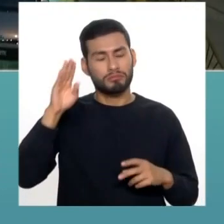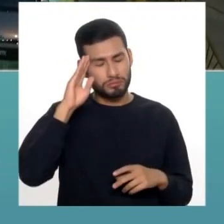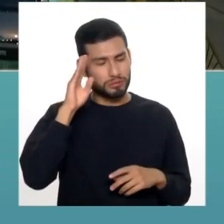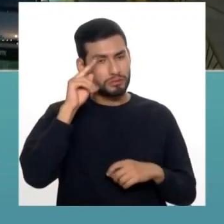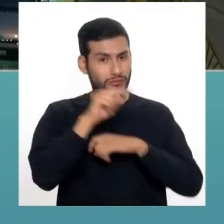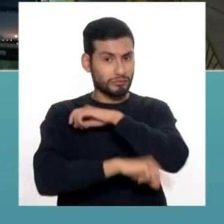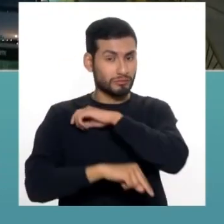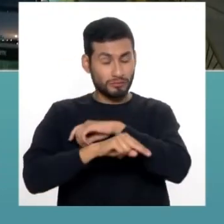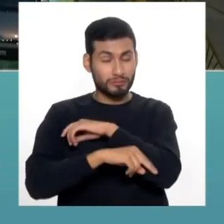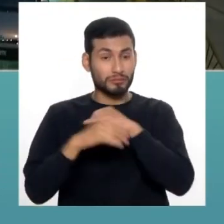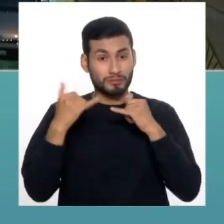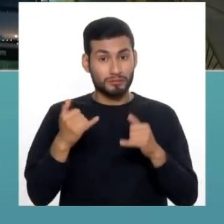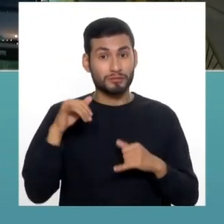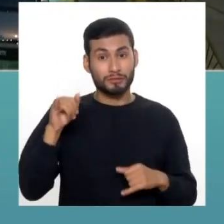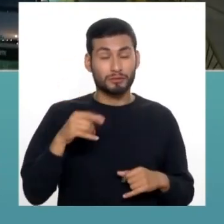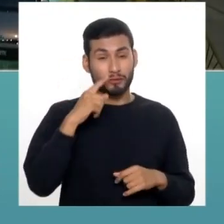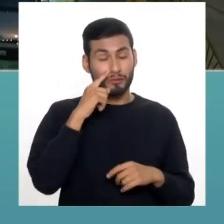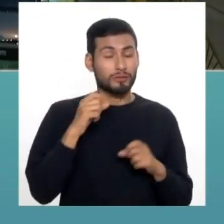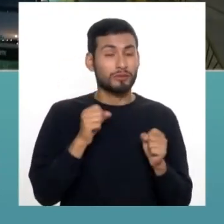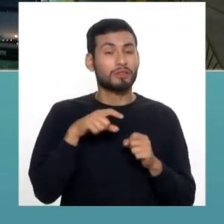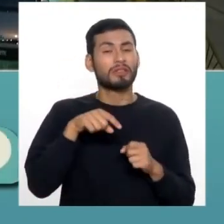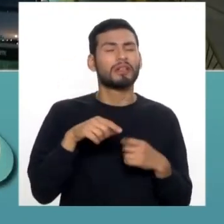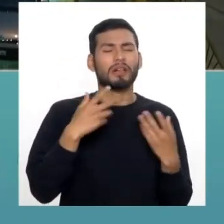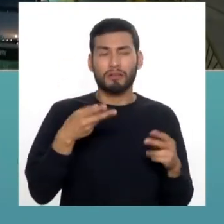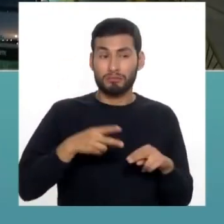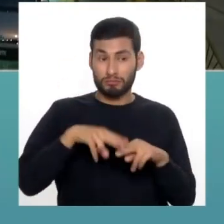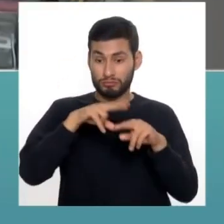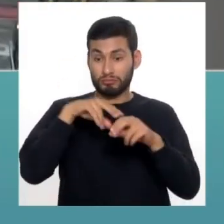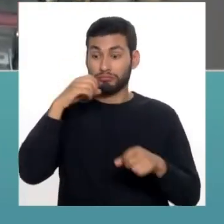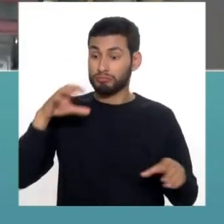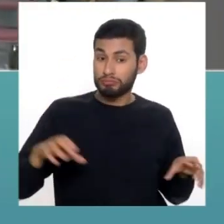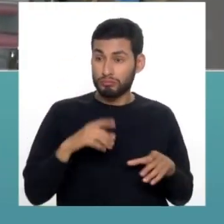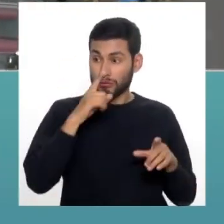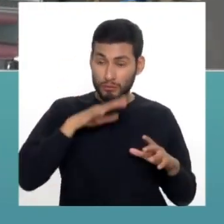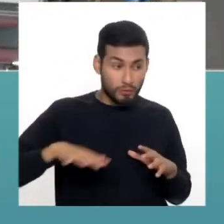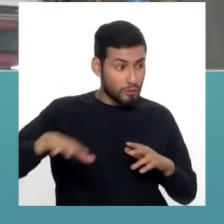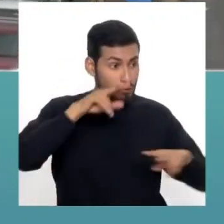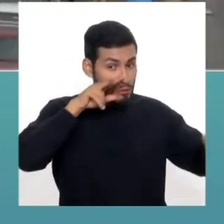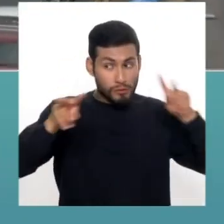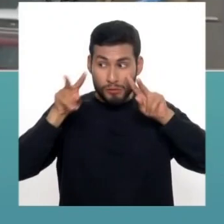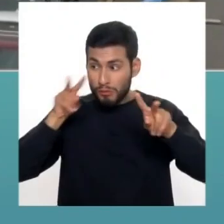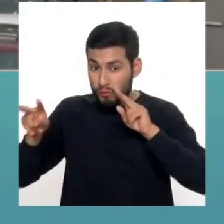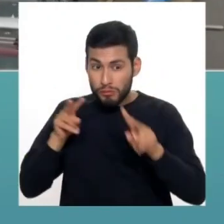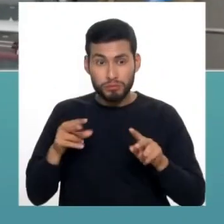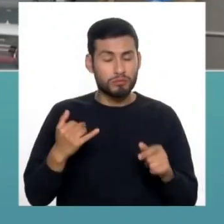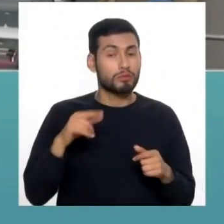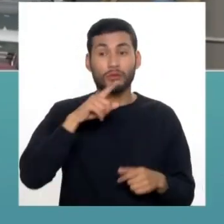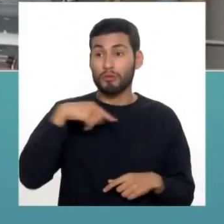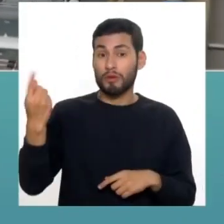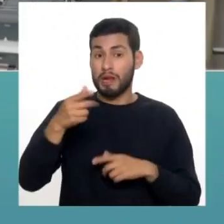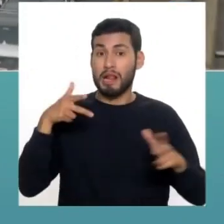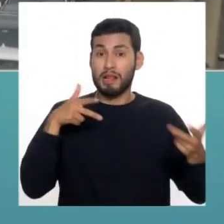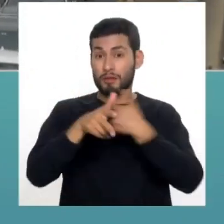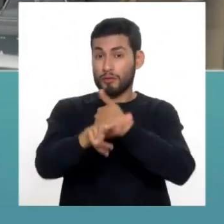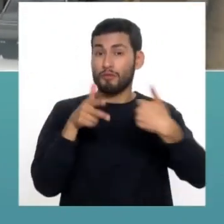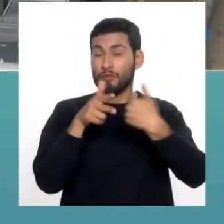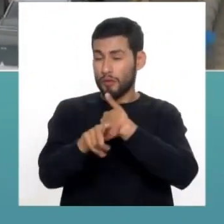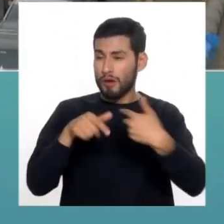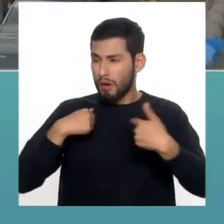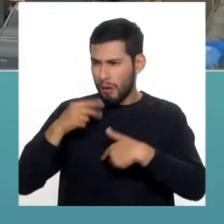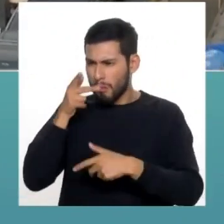Nacional ya en este mes de junio ha incrementado sus acciones en campo, con lo cual está en todas las vías de Lima